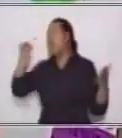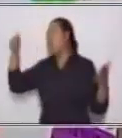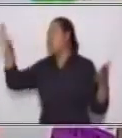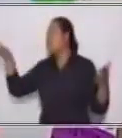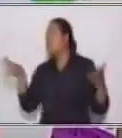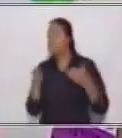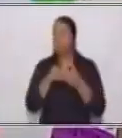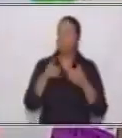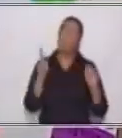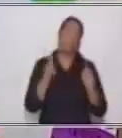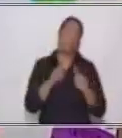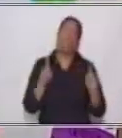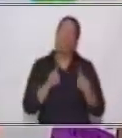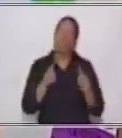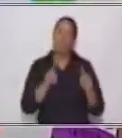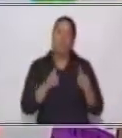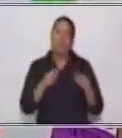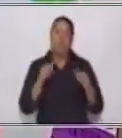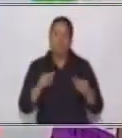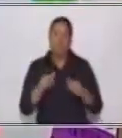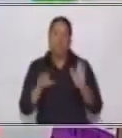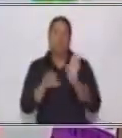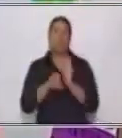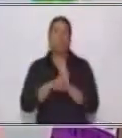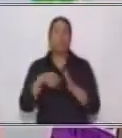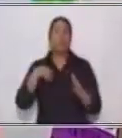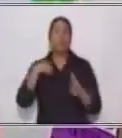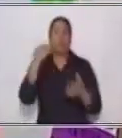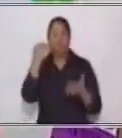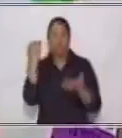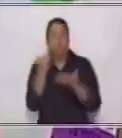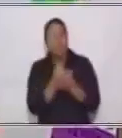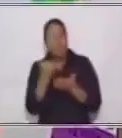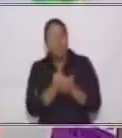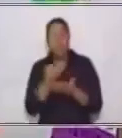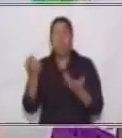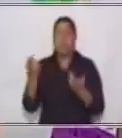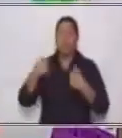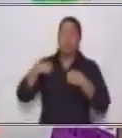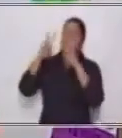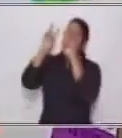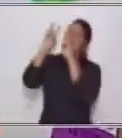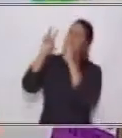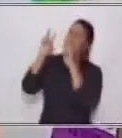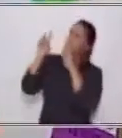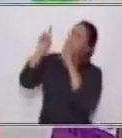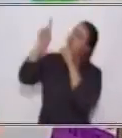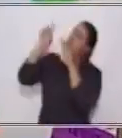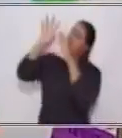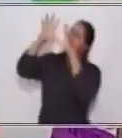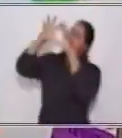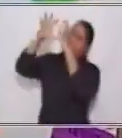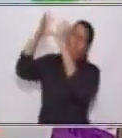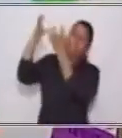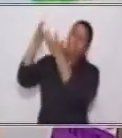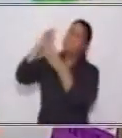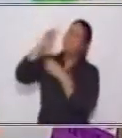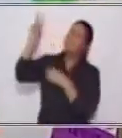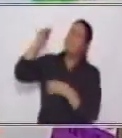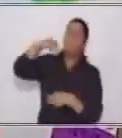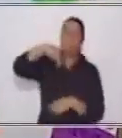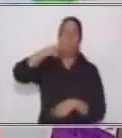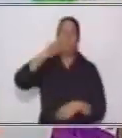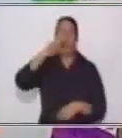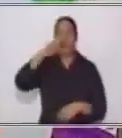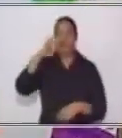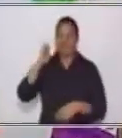la vida en un planeta determinado, vamos a poner Marte por darte un ejemplo, no puedo comenzar a hablar en mi conclusión acerca